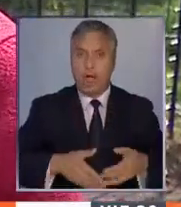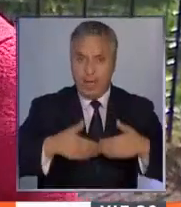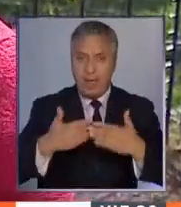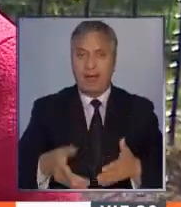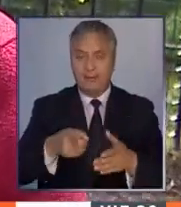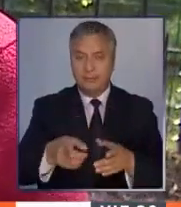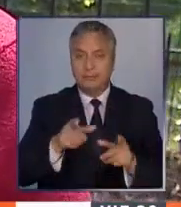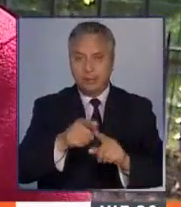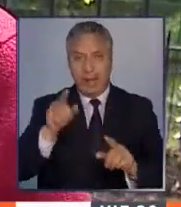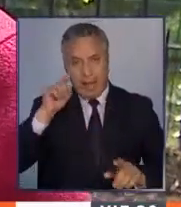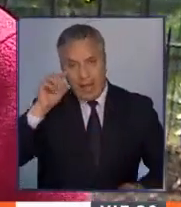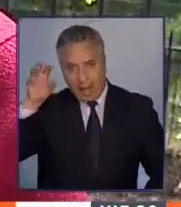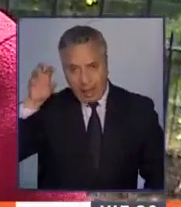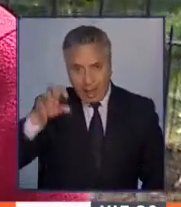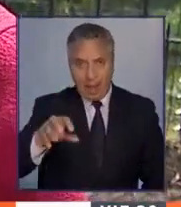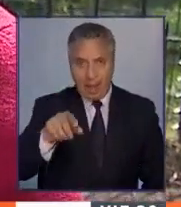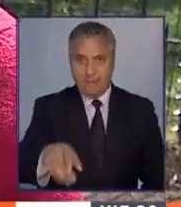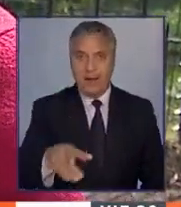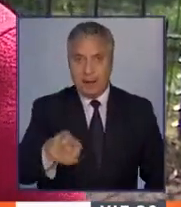instalación de cámara,